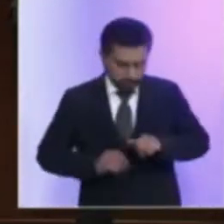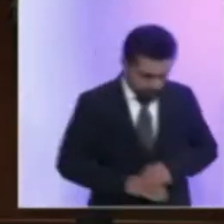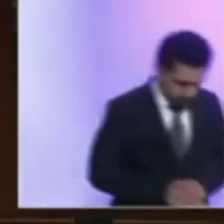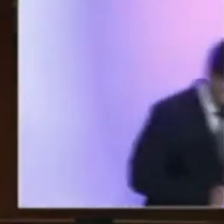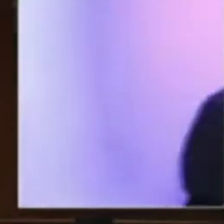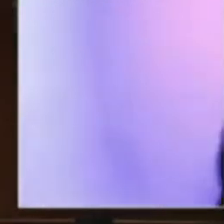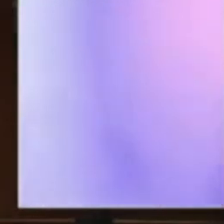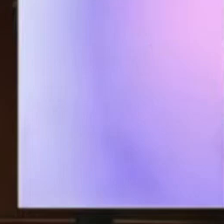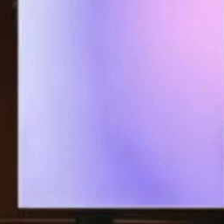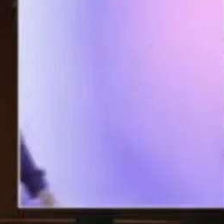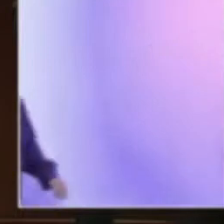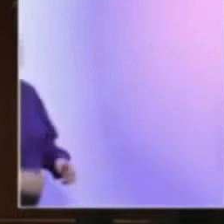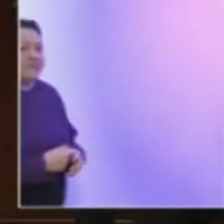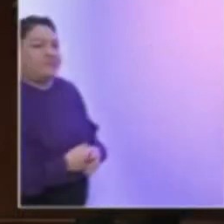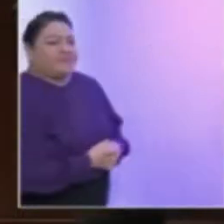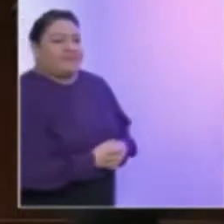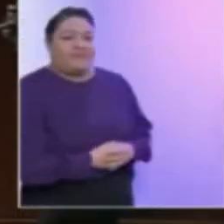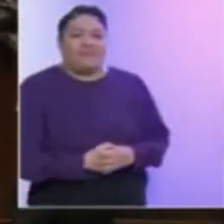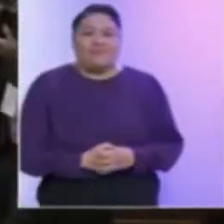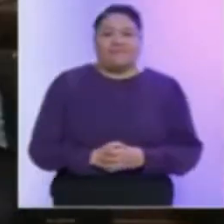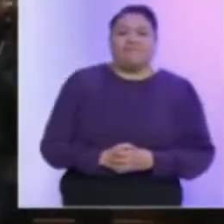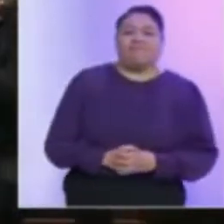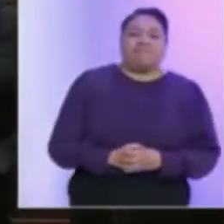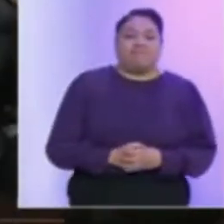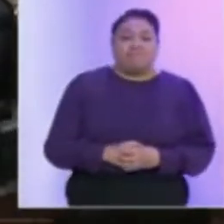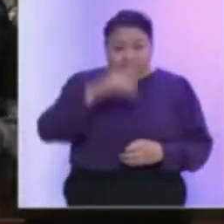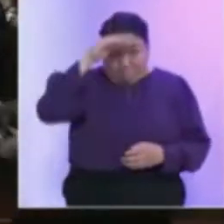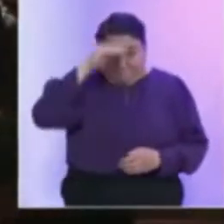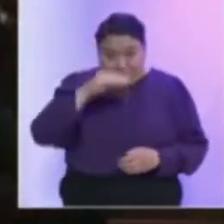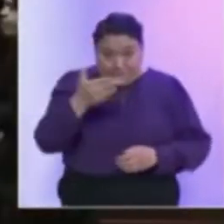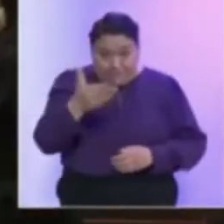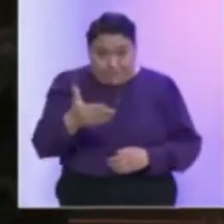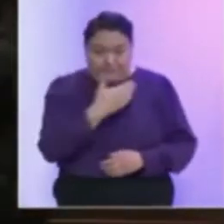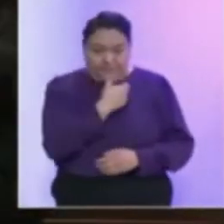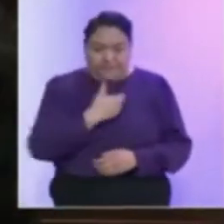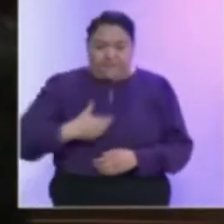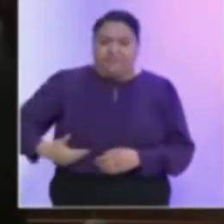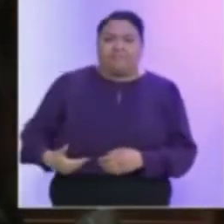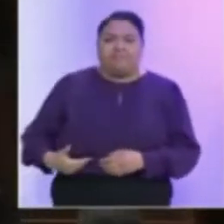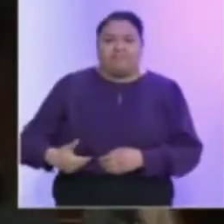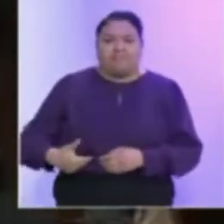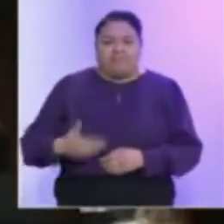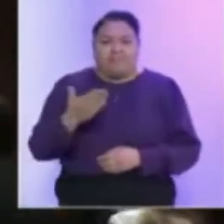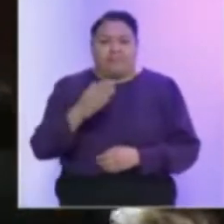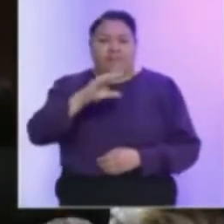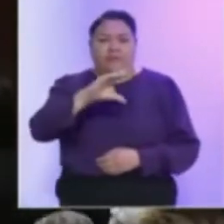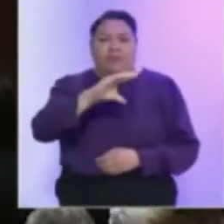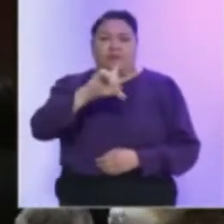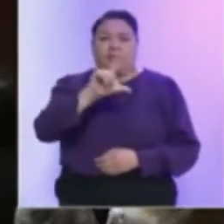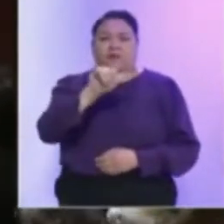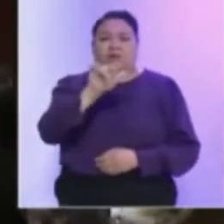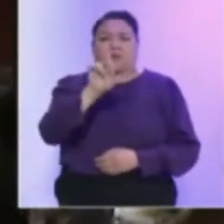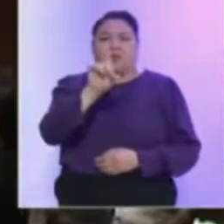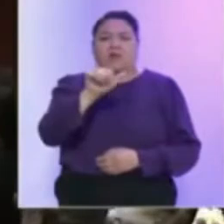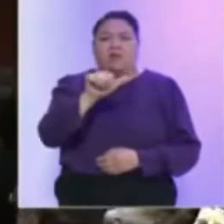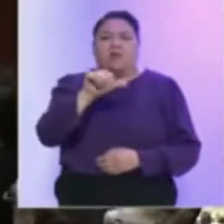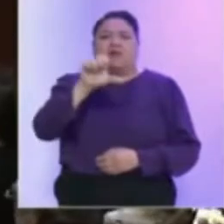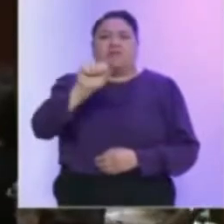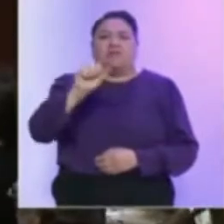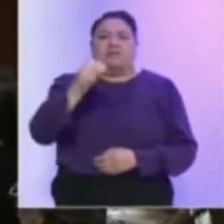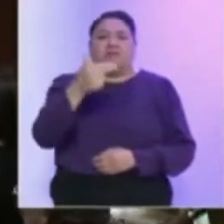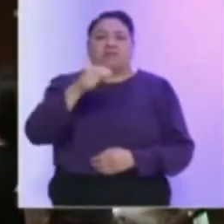Señora presidenta electa Claudia Sheinbaum Pardo, le solicito respetuosamente subir a este